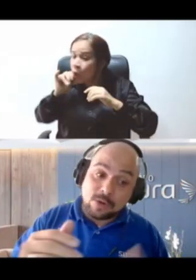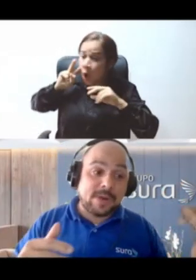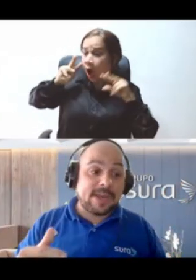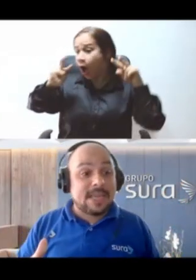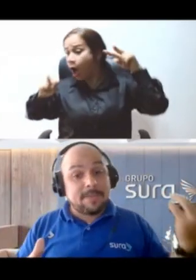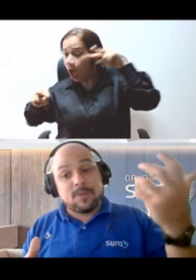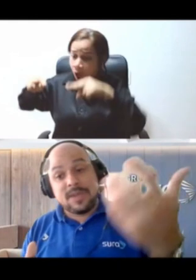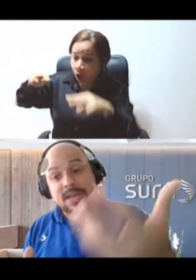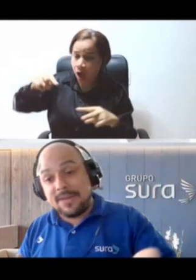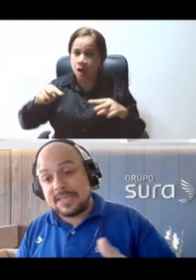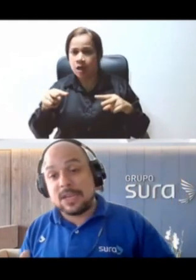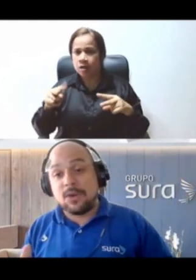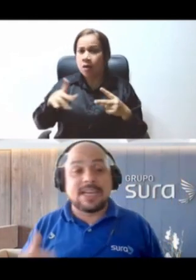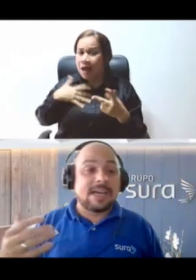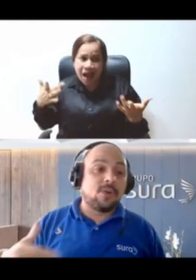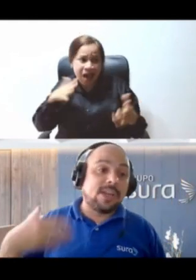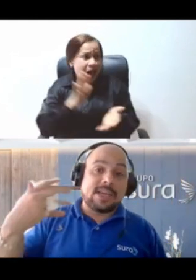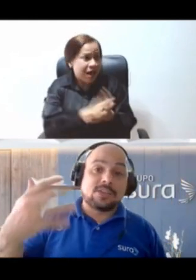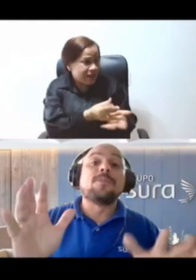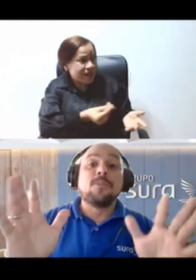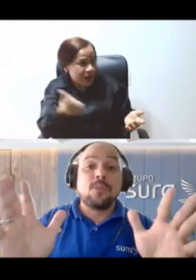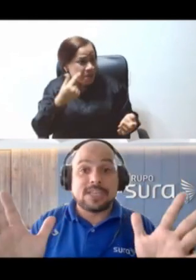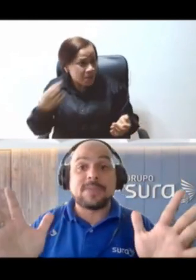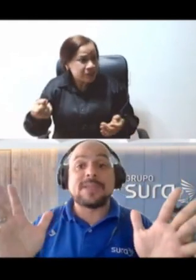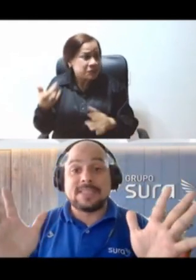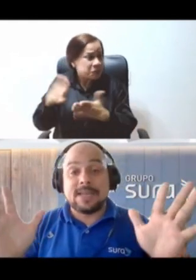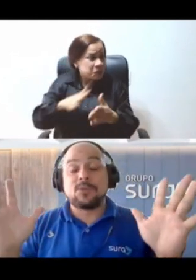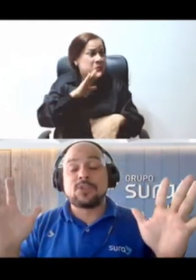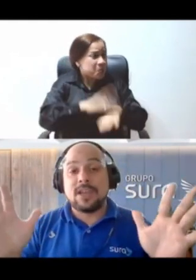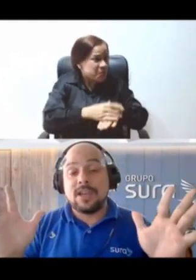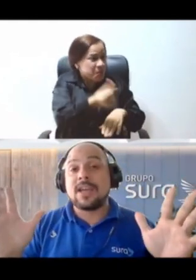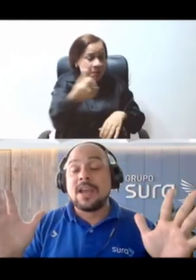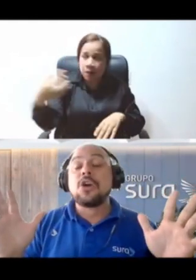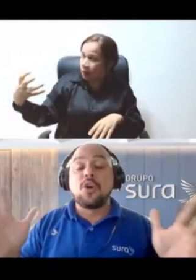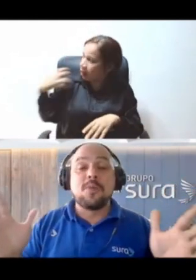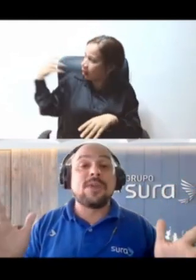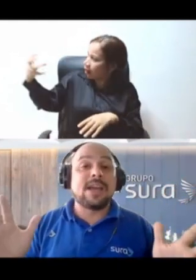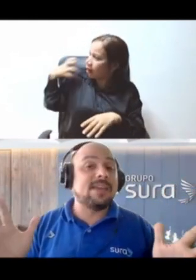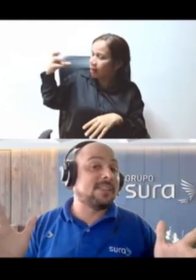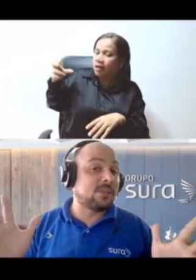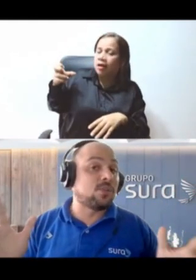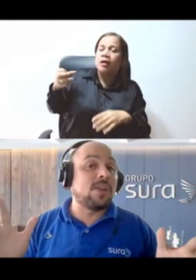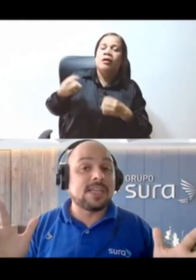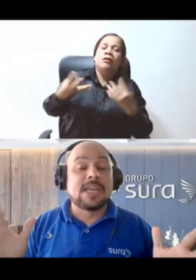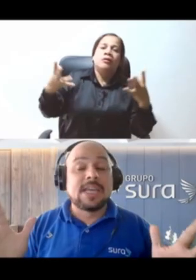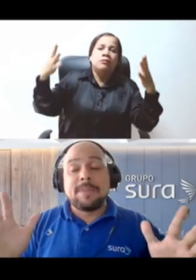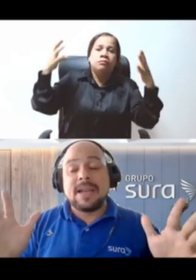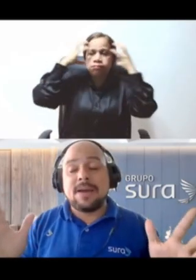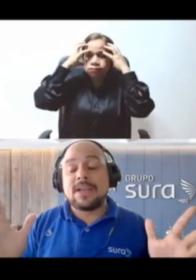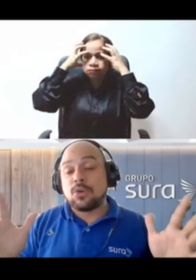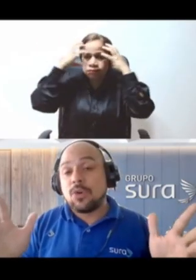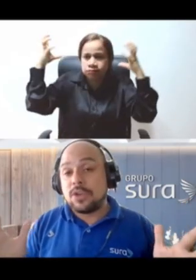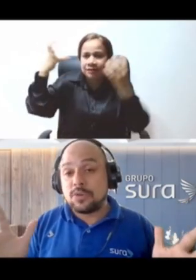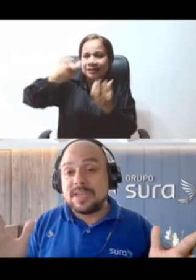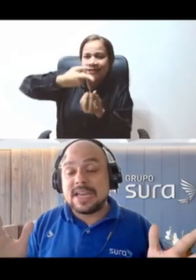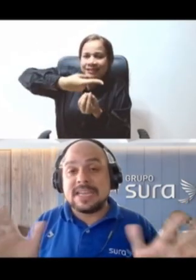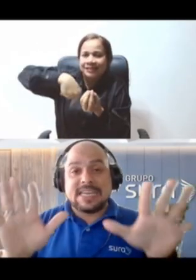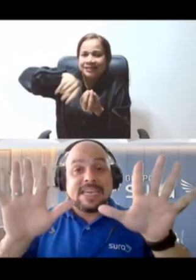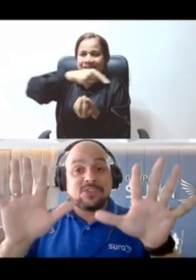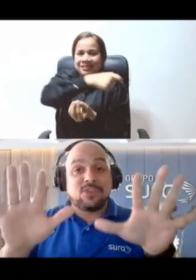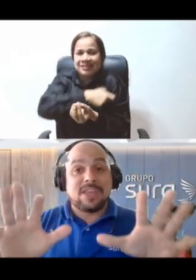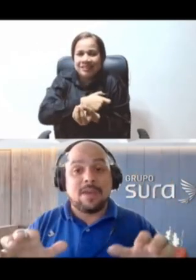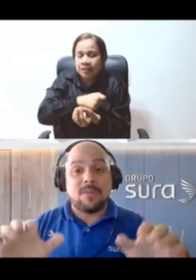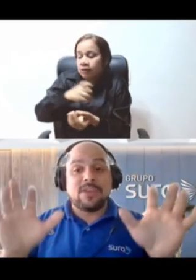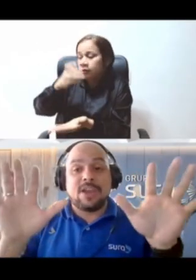que, pero atenderlo pues, pero mira, ves que lo vas a dejar morir, que esto, muchas veces tenemos que lidiar como brigadistas con esas palabras o con